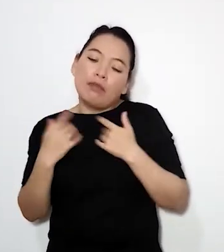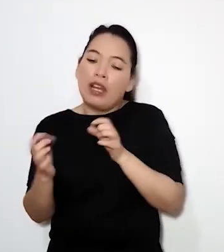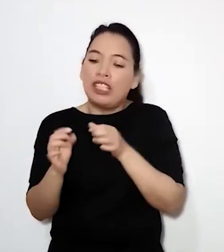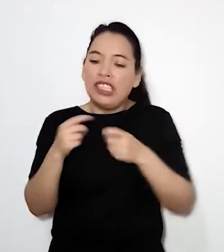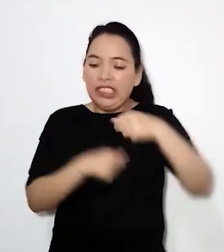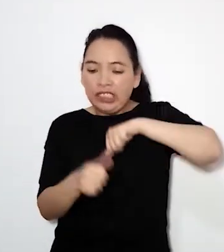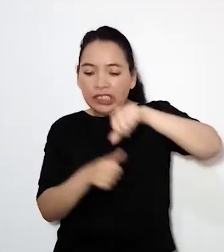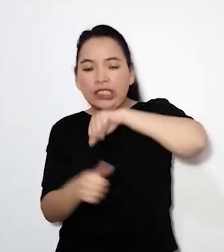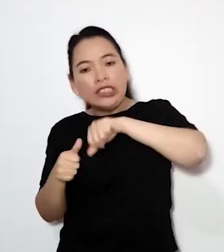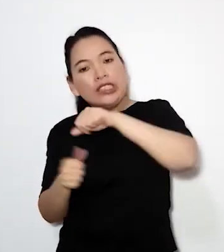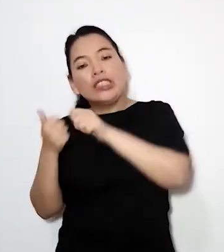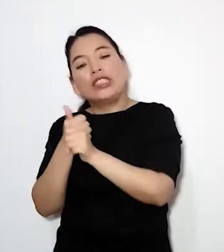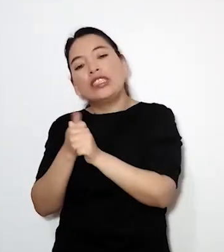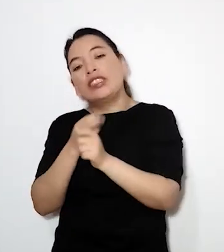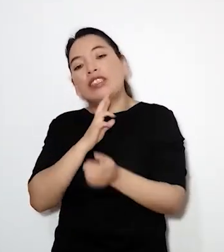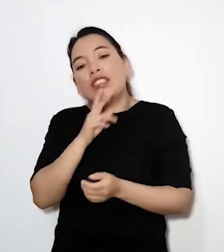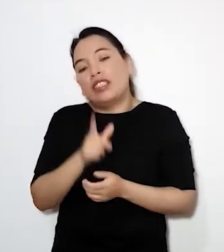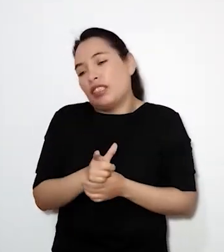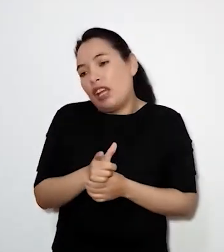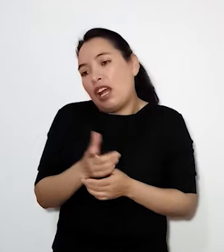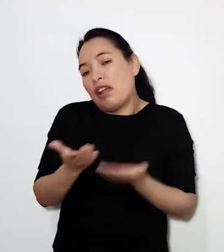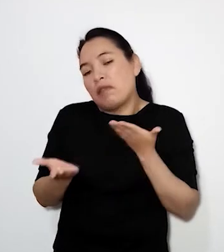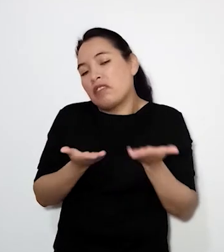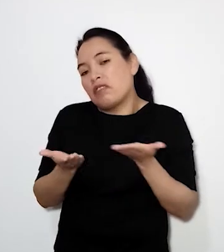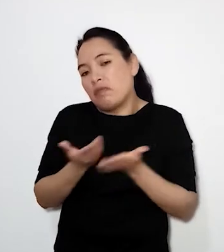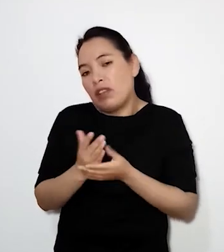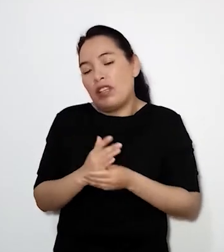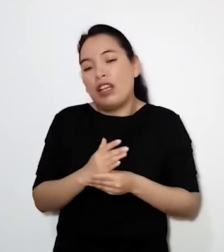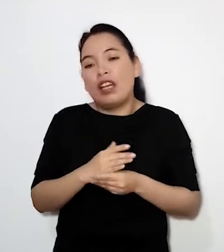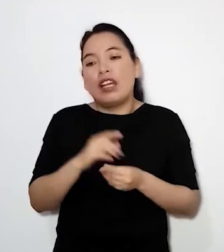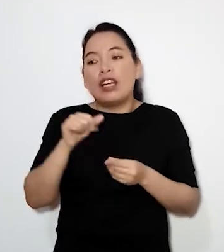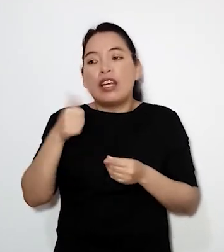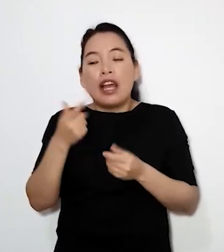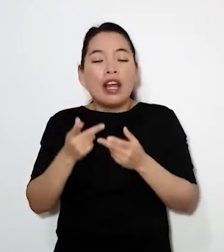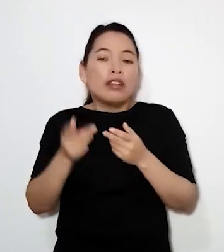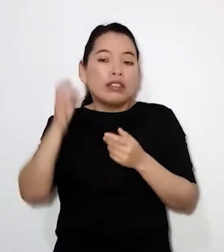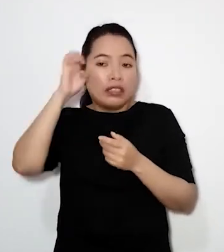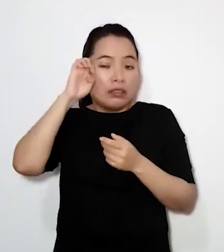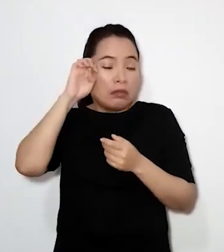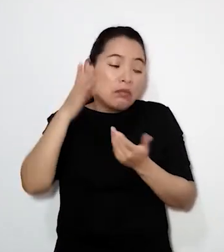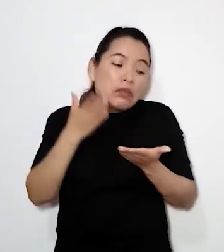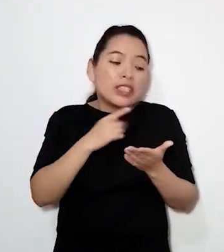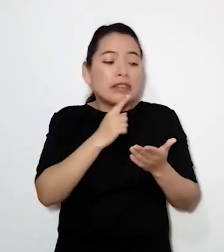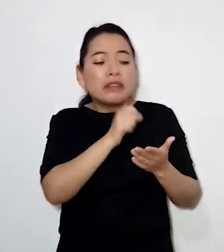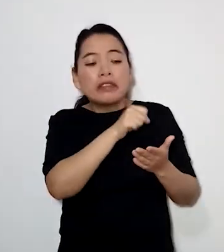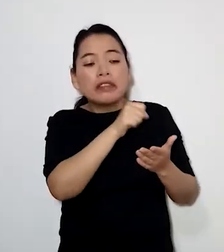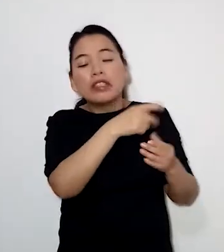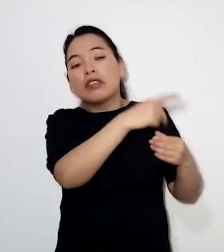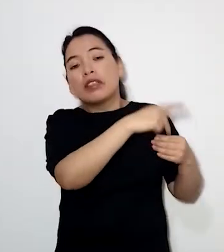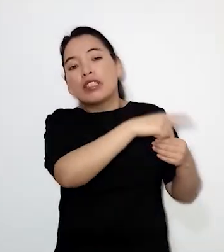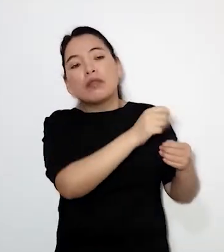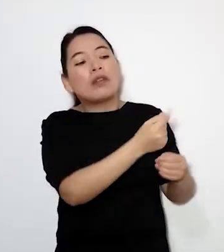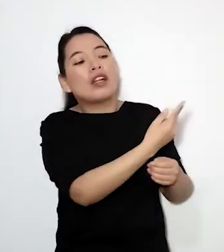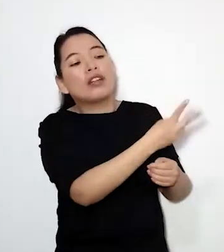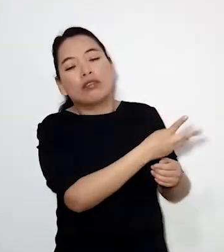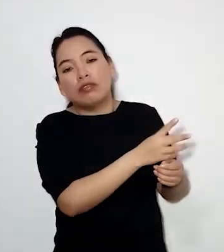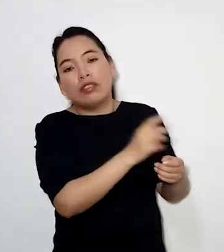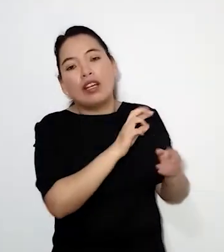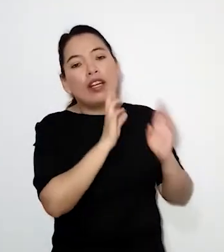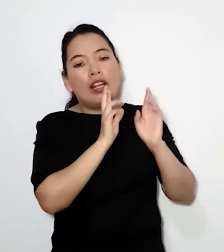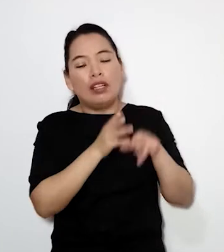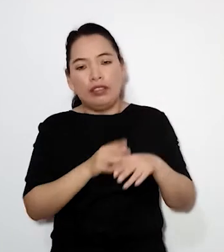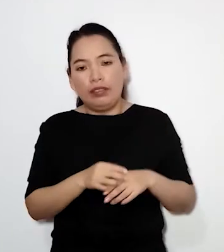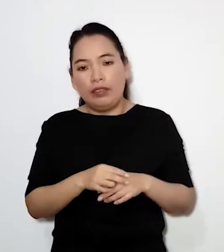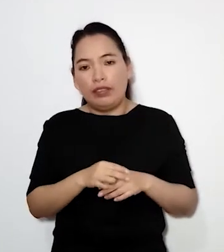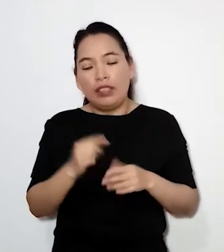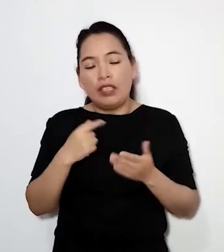tienen la responsabilidad de garantizar que las personas efectivamente sean escuchadas y que cuando las políticas se aparten de lo que ellas quieren esté debidamente justificado, como